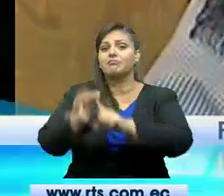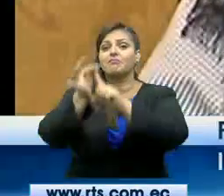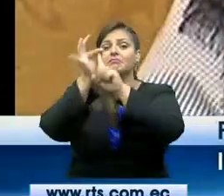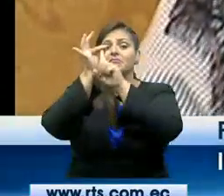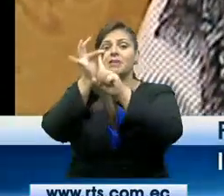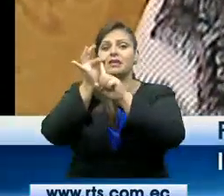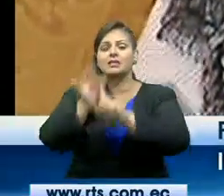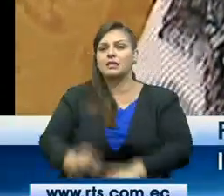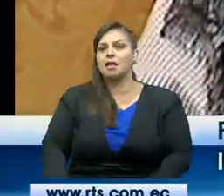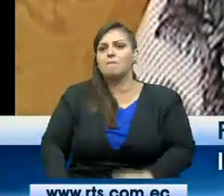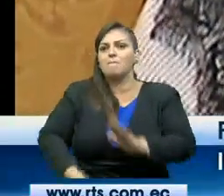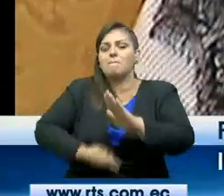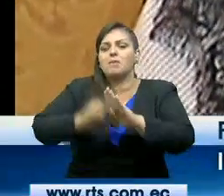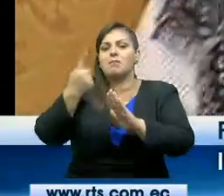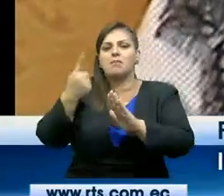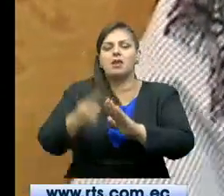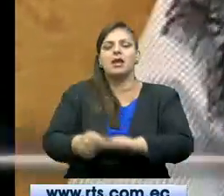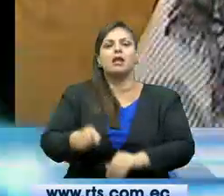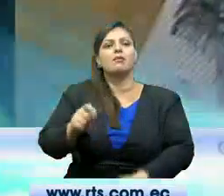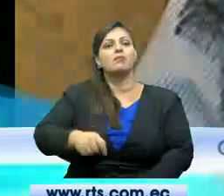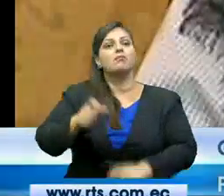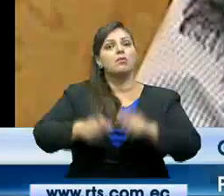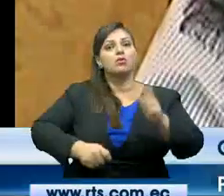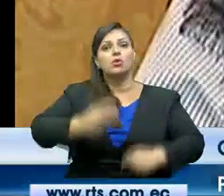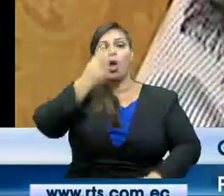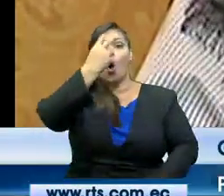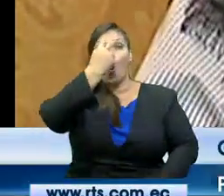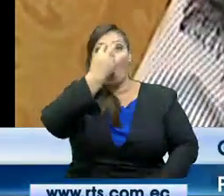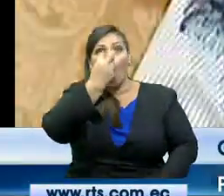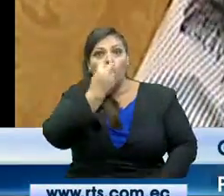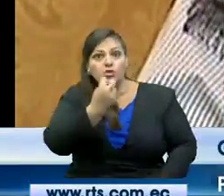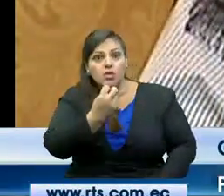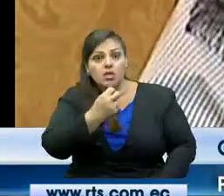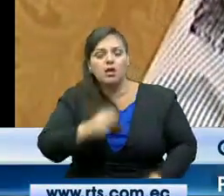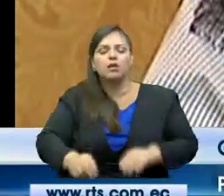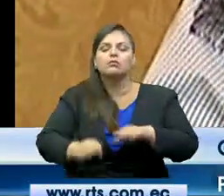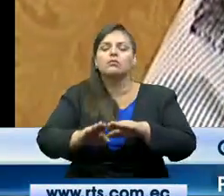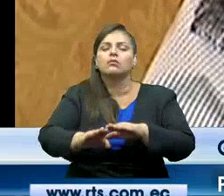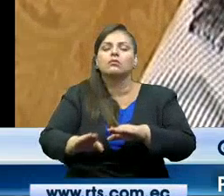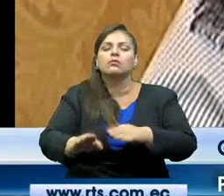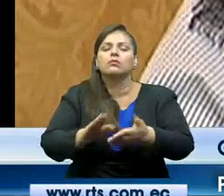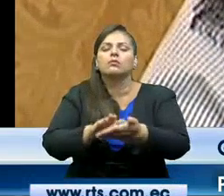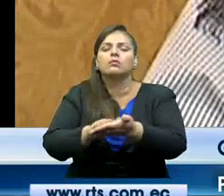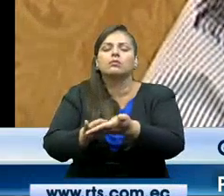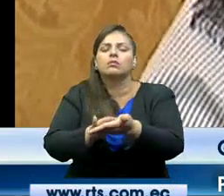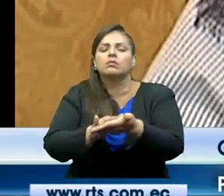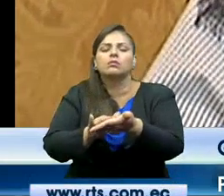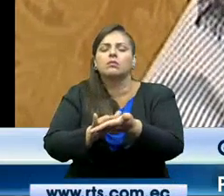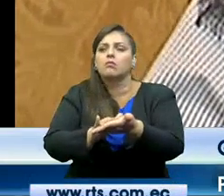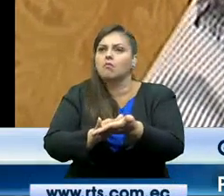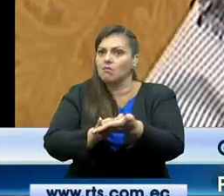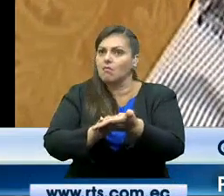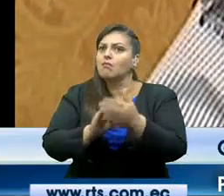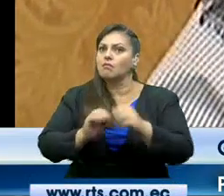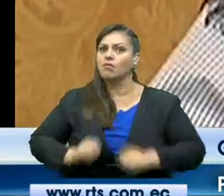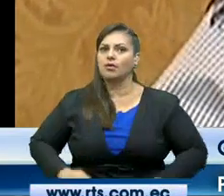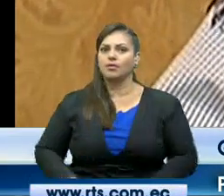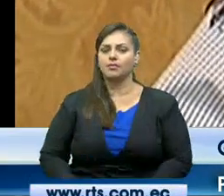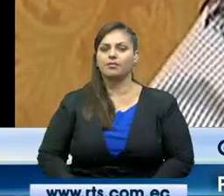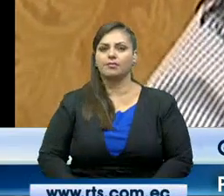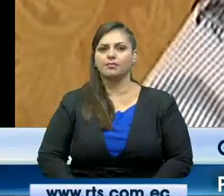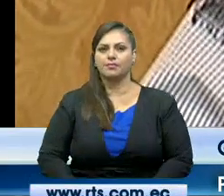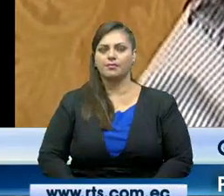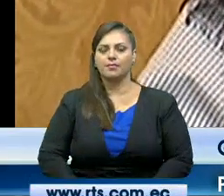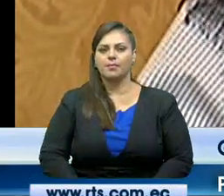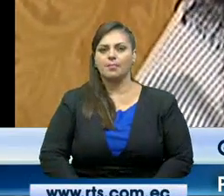vez, la Feria del Libro tiene un país invitado, como es usual en todas las